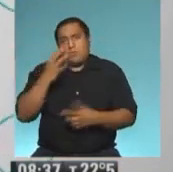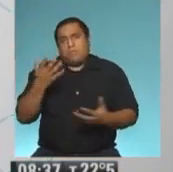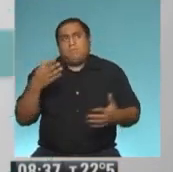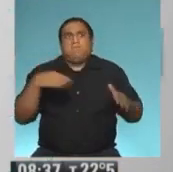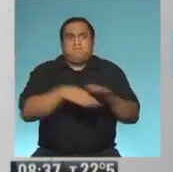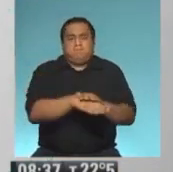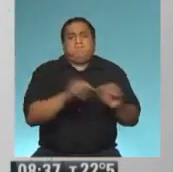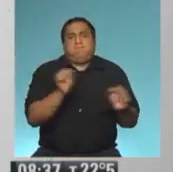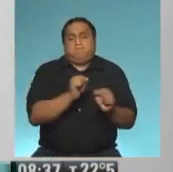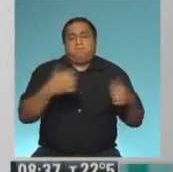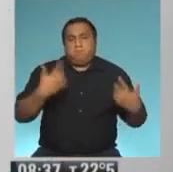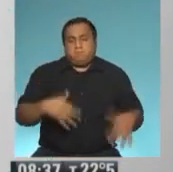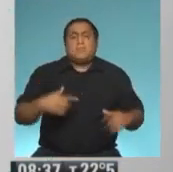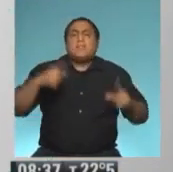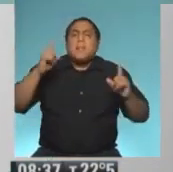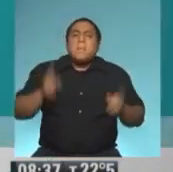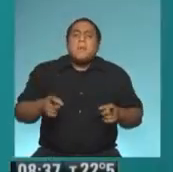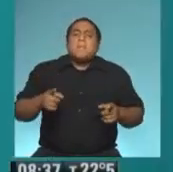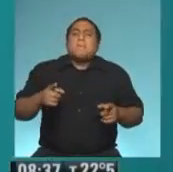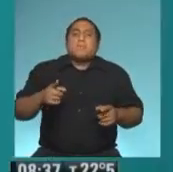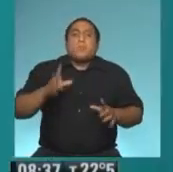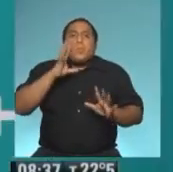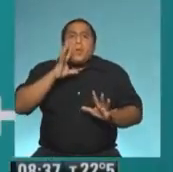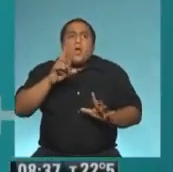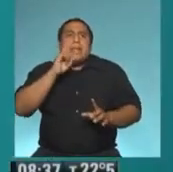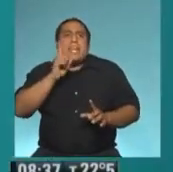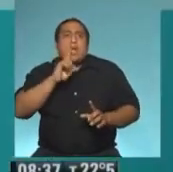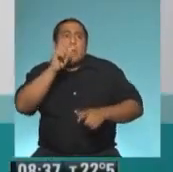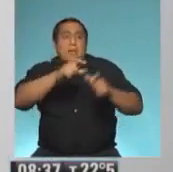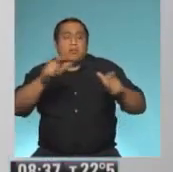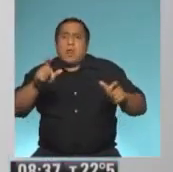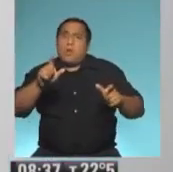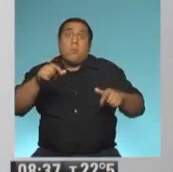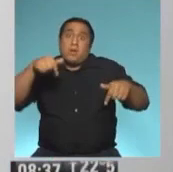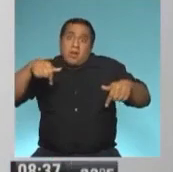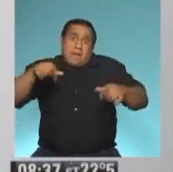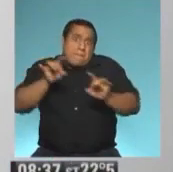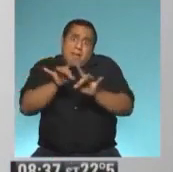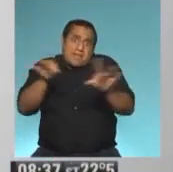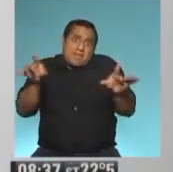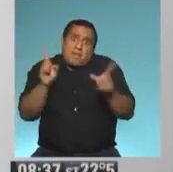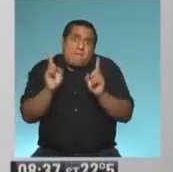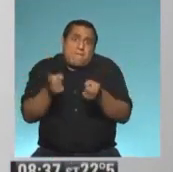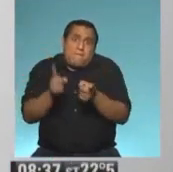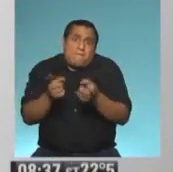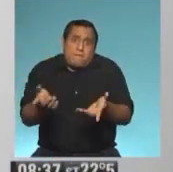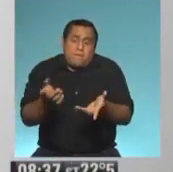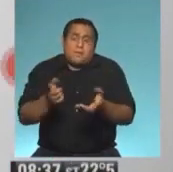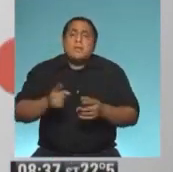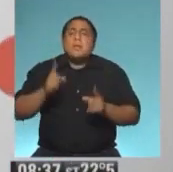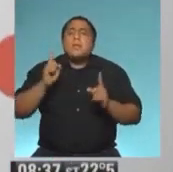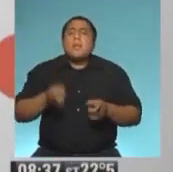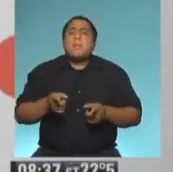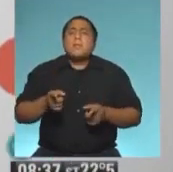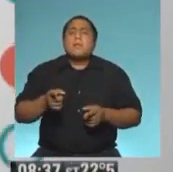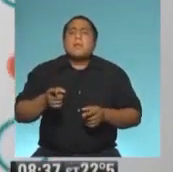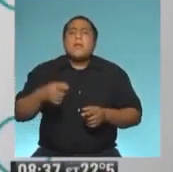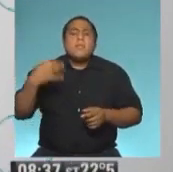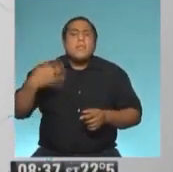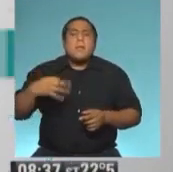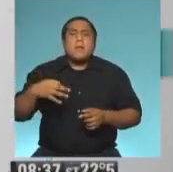Después también que no tenemos que poner en riesgo a la población, porque estamos en una pandemia. Por otro lado, tenemos que hacer